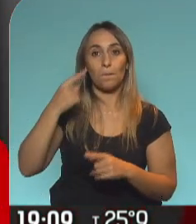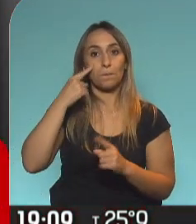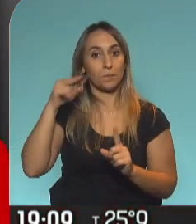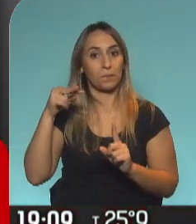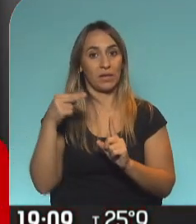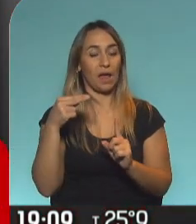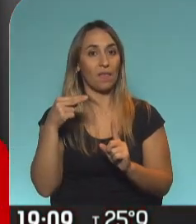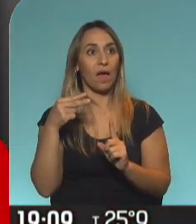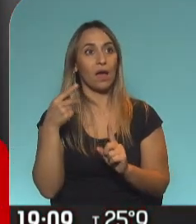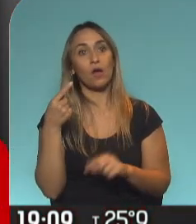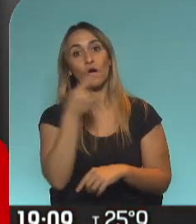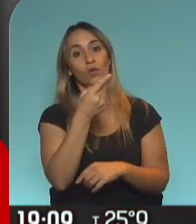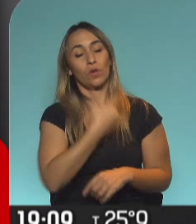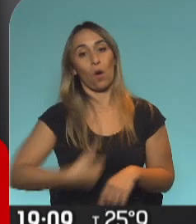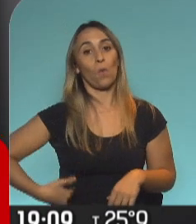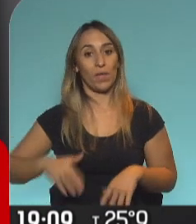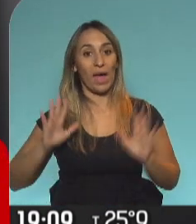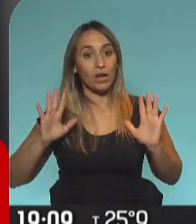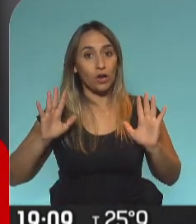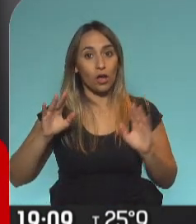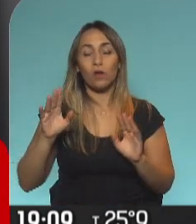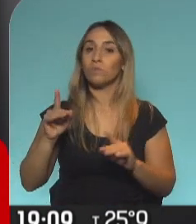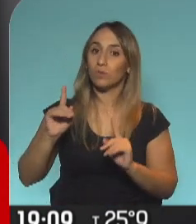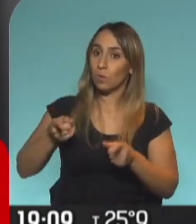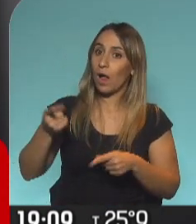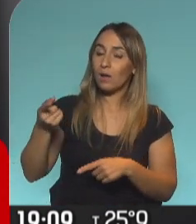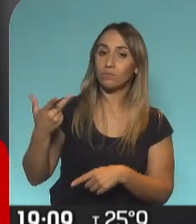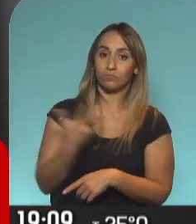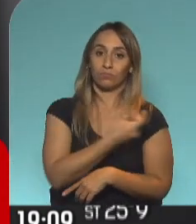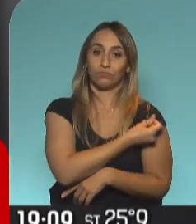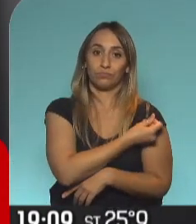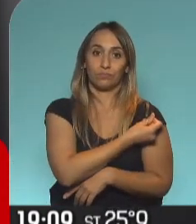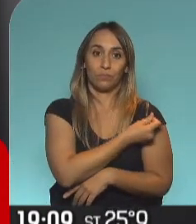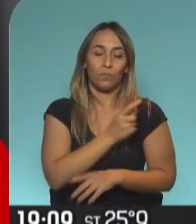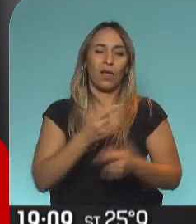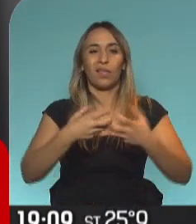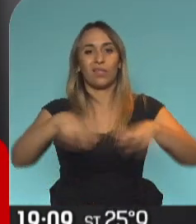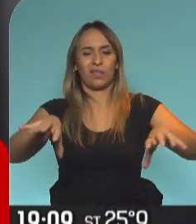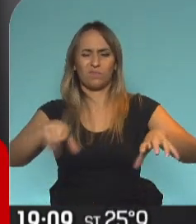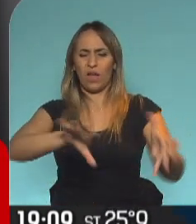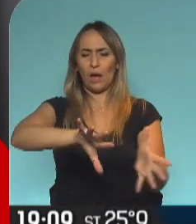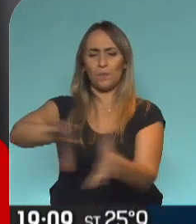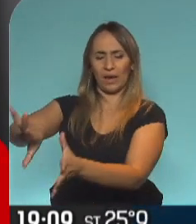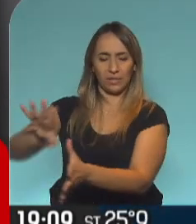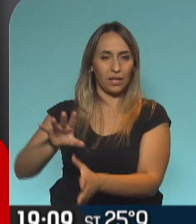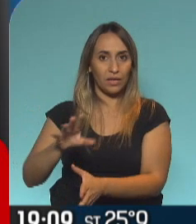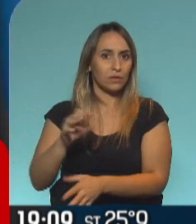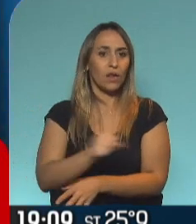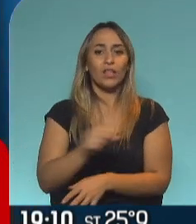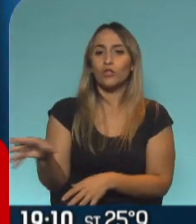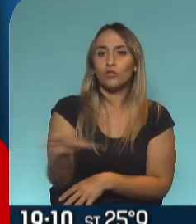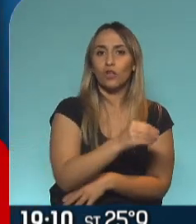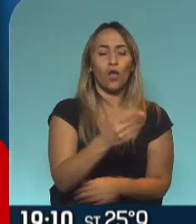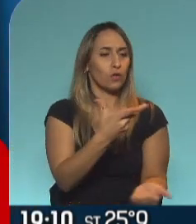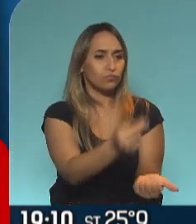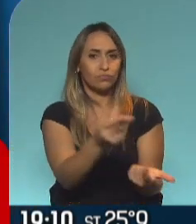del actual gobierno, concientizara, más allá de lo que se conoce mediáticamente como la grieta, en la necesidad de aplicarse la vacuna.